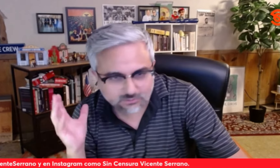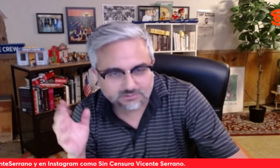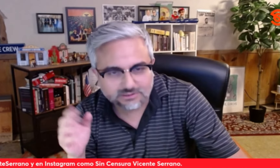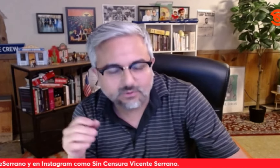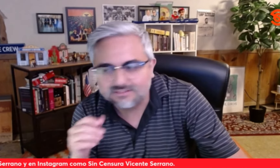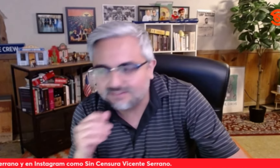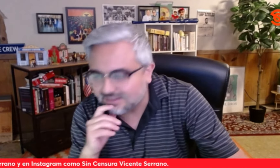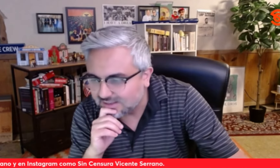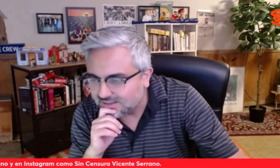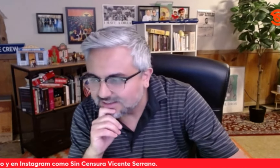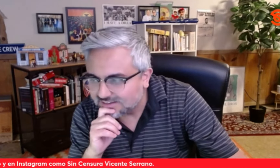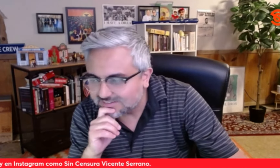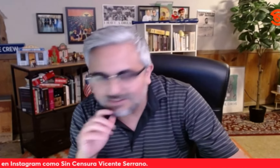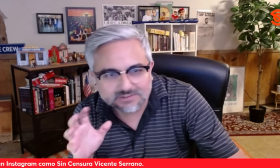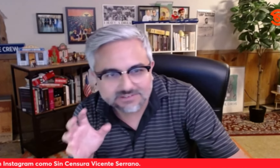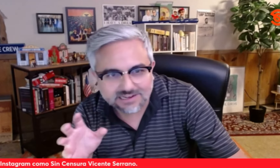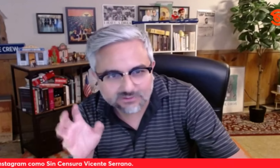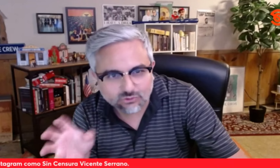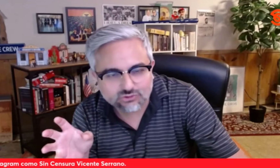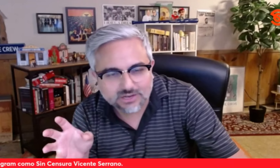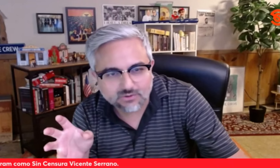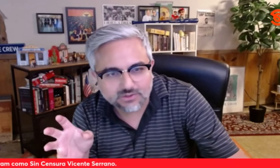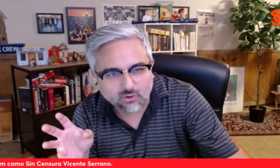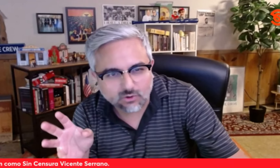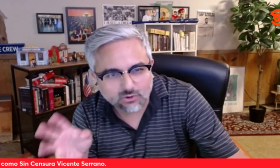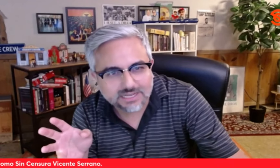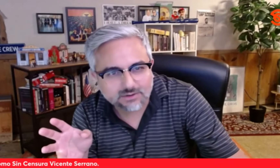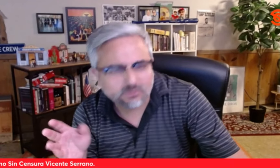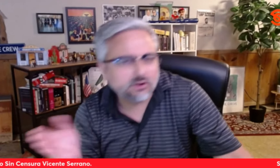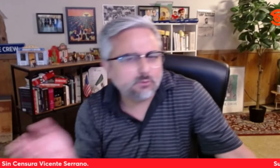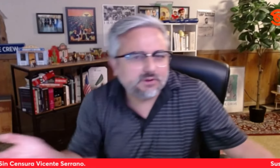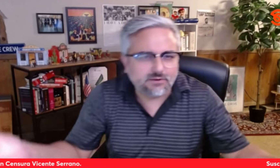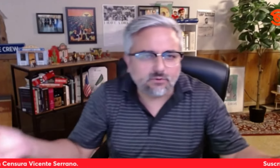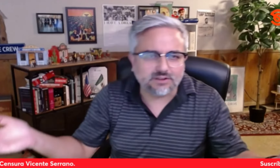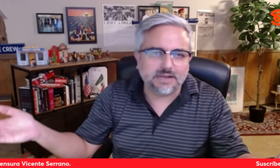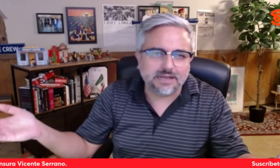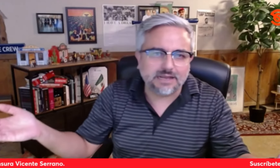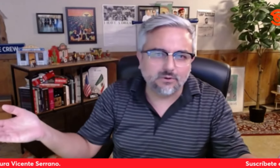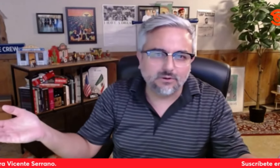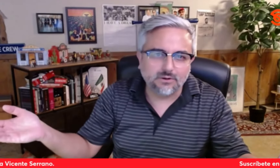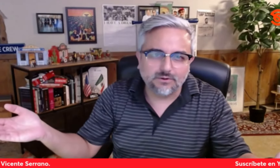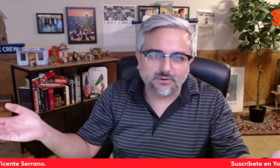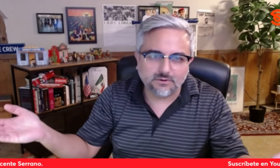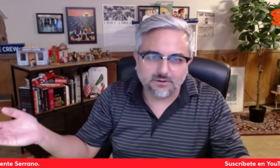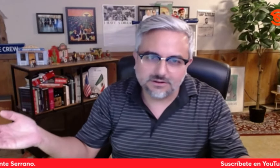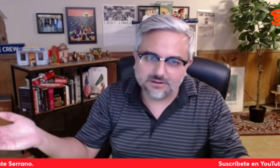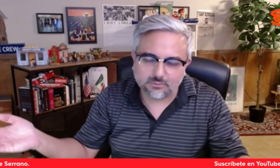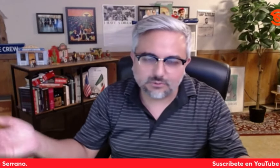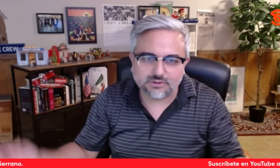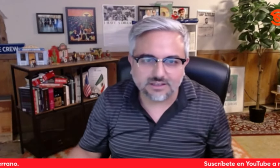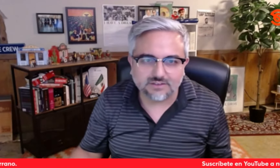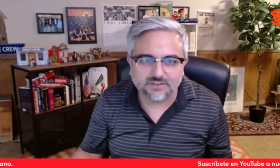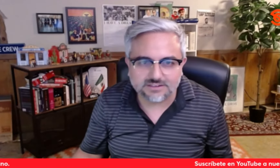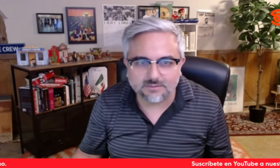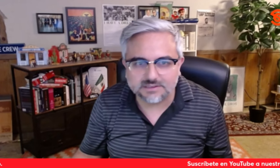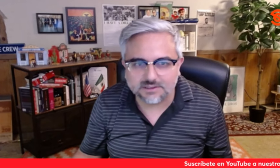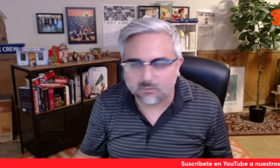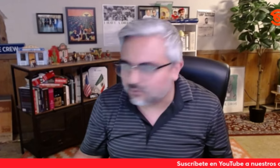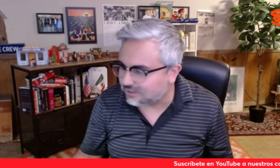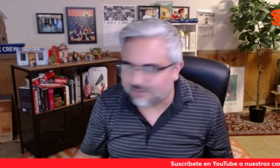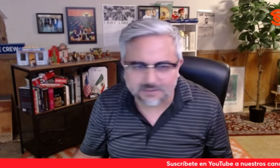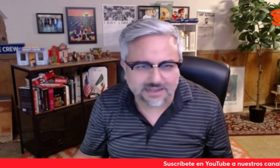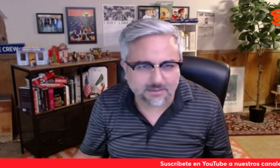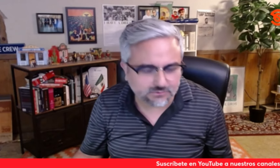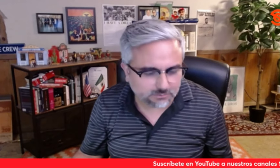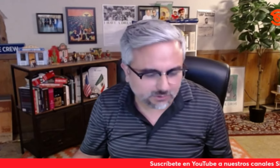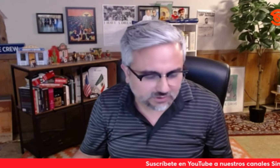económicas o de lo que sea, siempre se le asocia con el color negro? ¿Por qué no puede ser lunes blanco? Pues sí, efectivamente, como ¿por